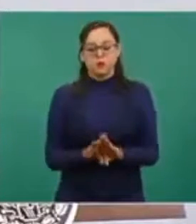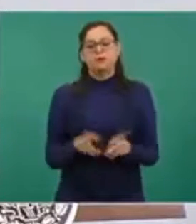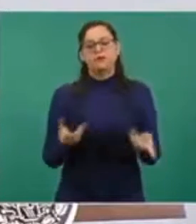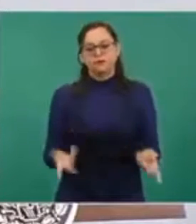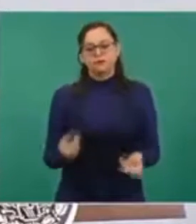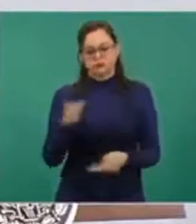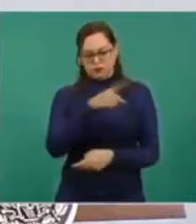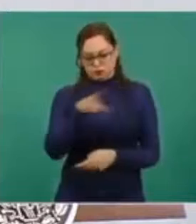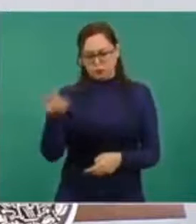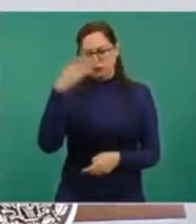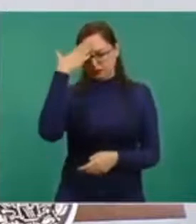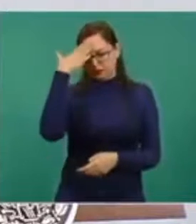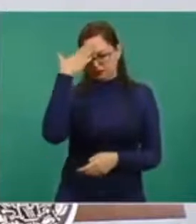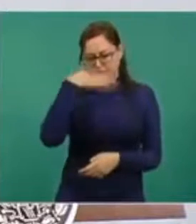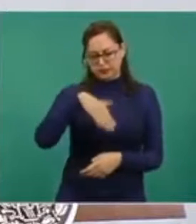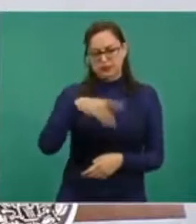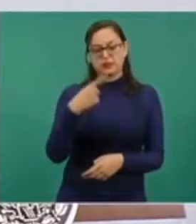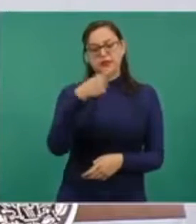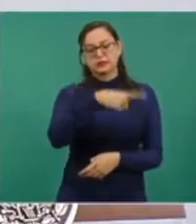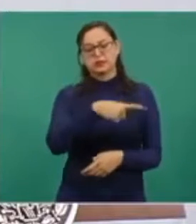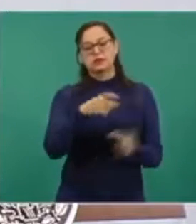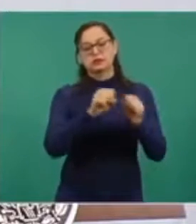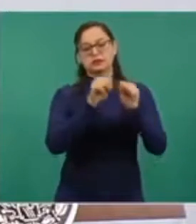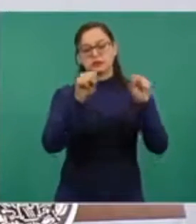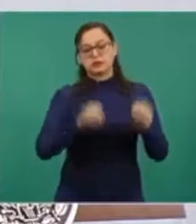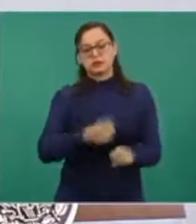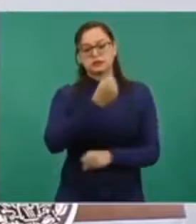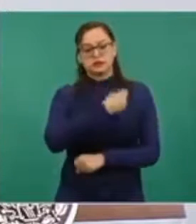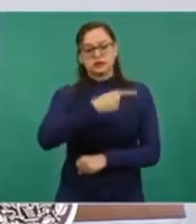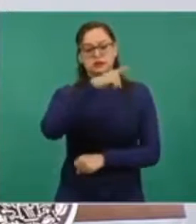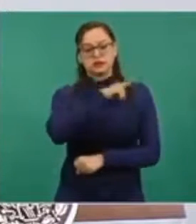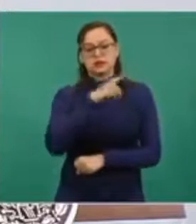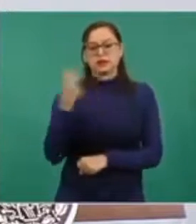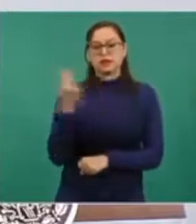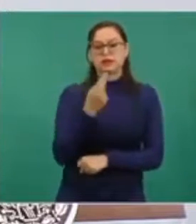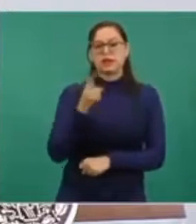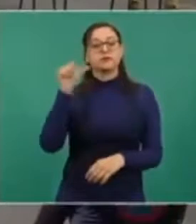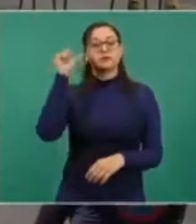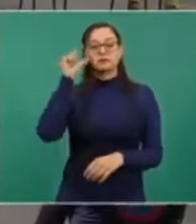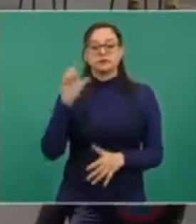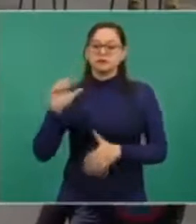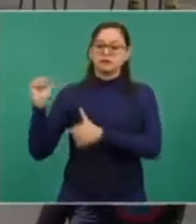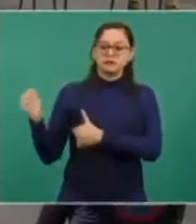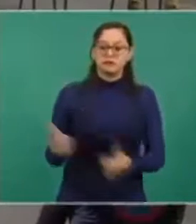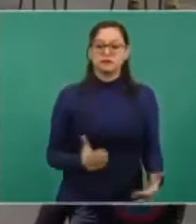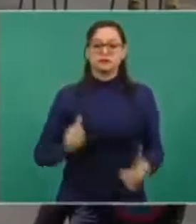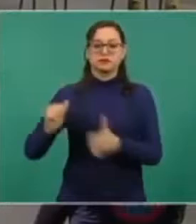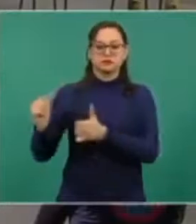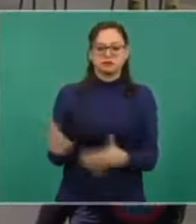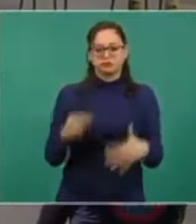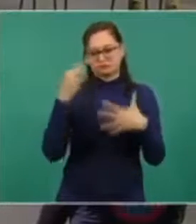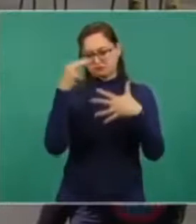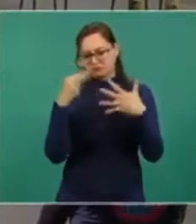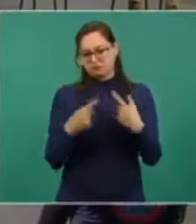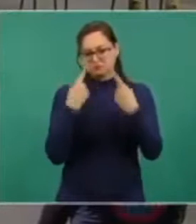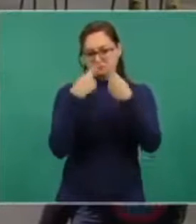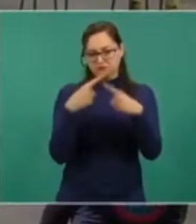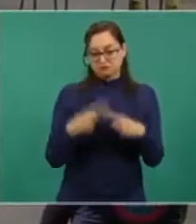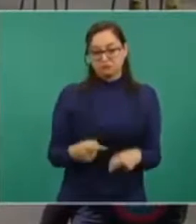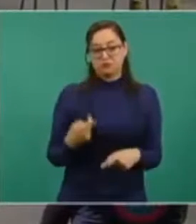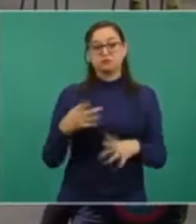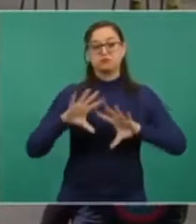la demanda del sector salud, que consta de 1.840 claves, al día de ayer se han liberado